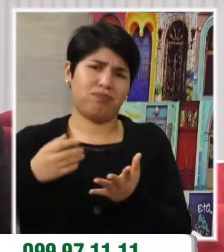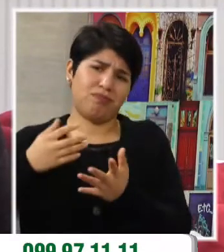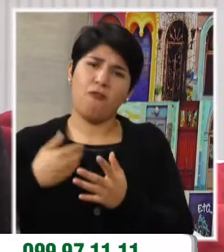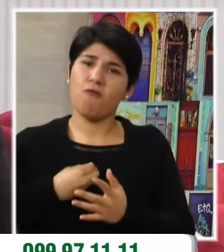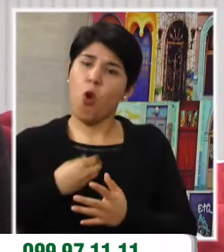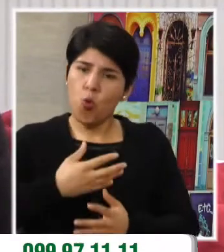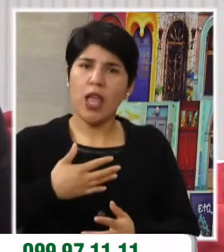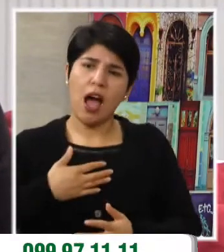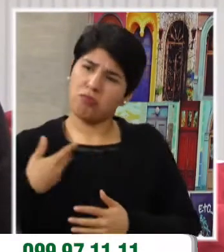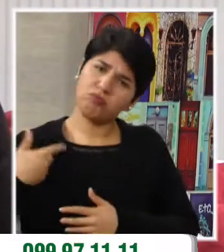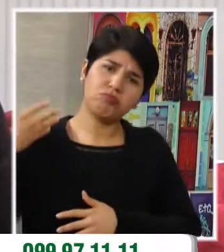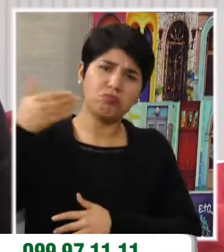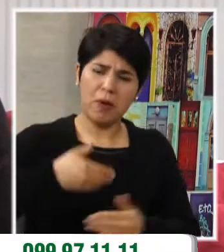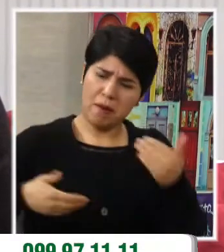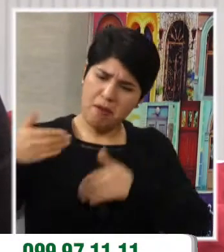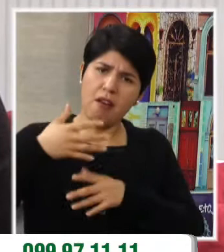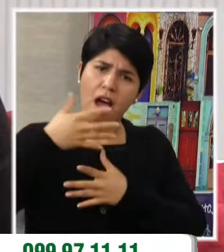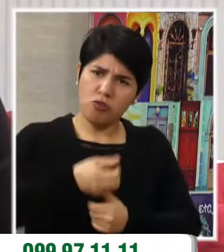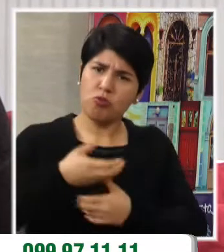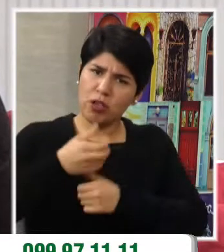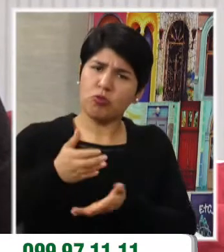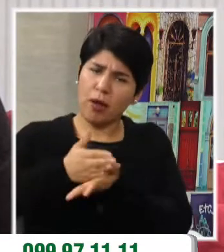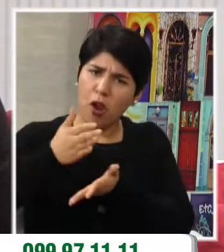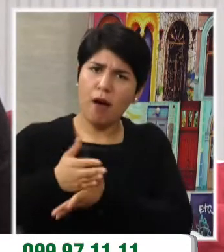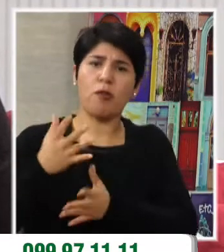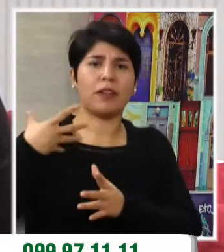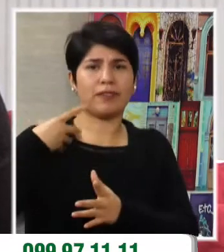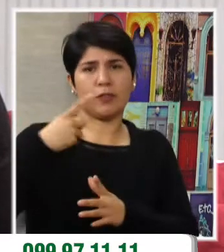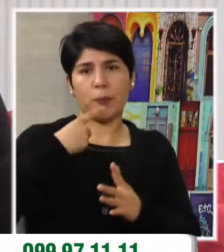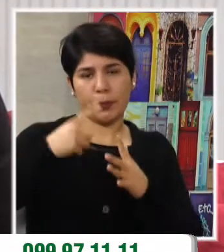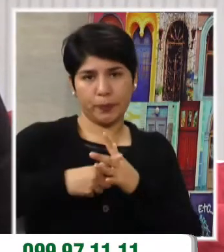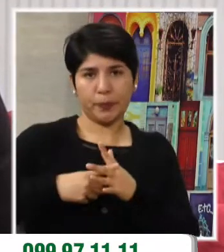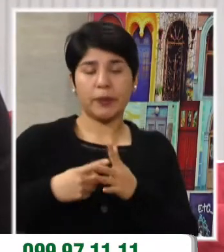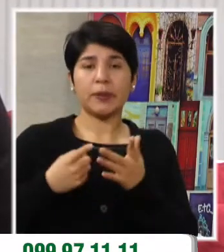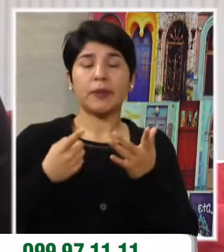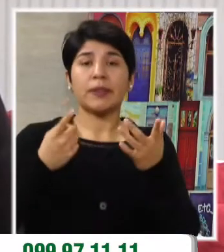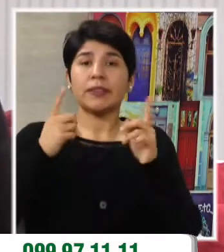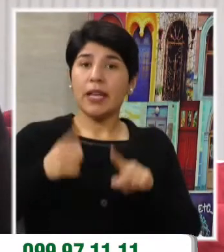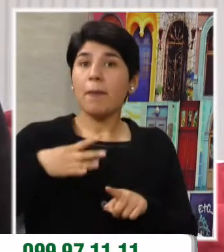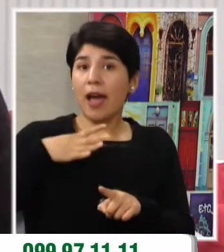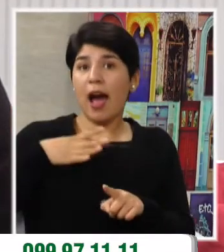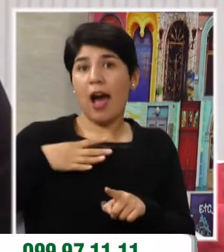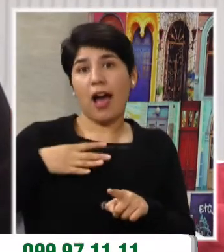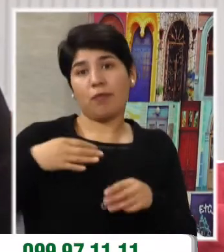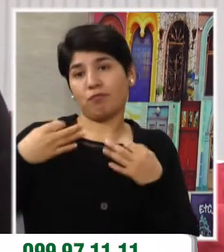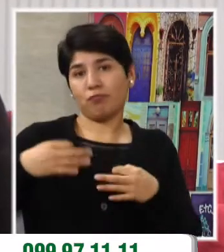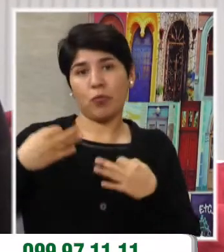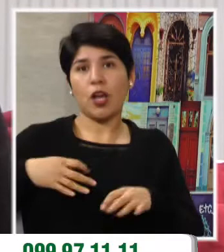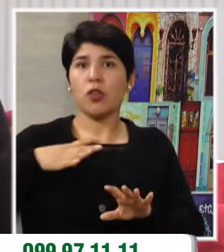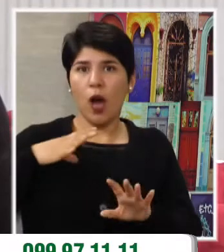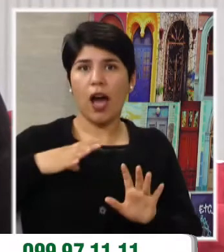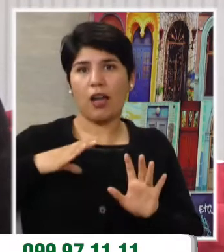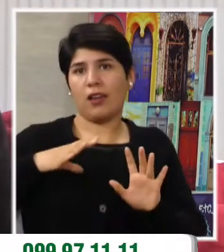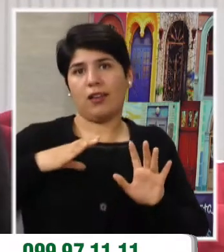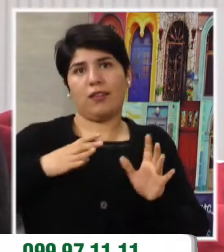voluntarios que trabajan para nuestra dirección y también tenemos por supuesto en el que hablar el soporte y